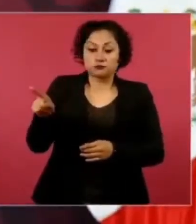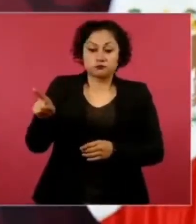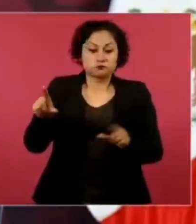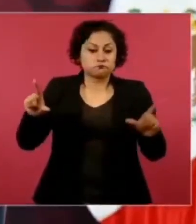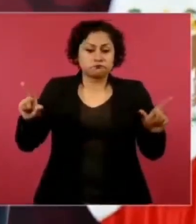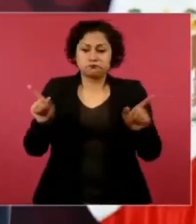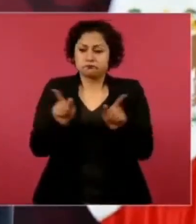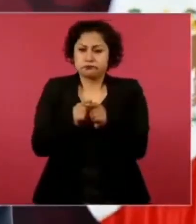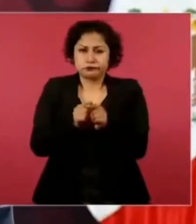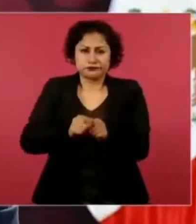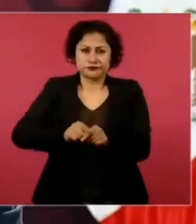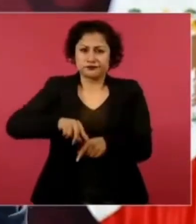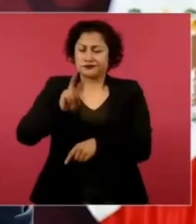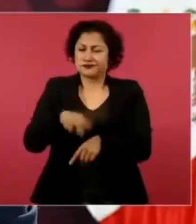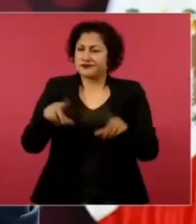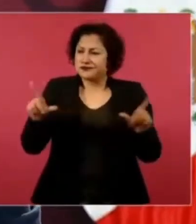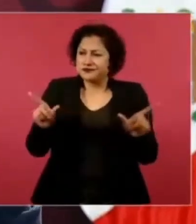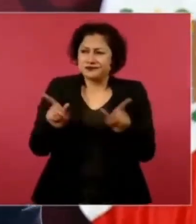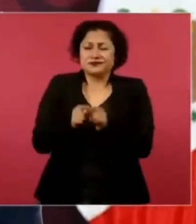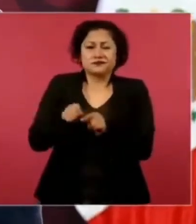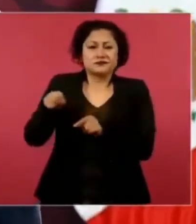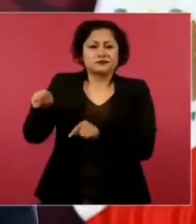Conocions en general,